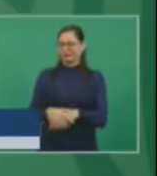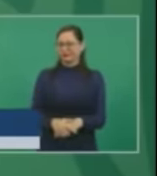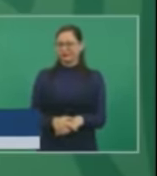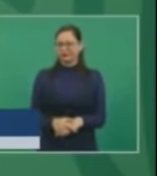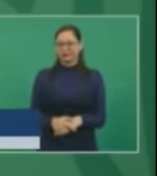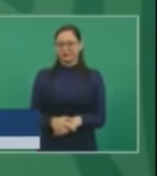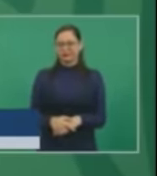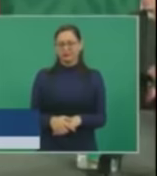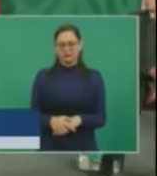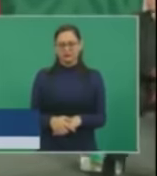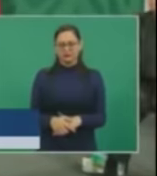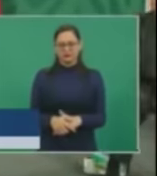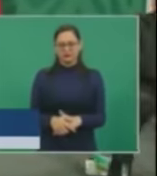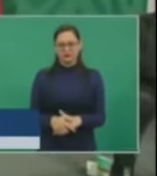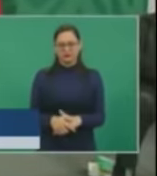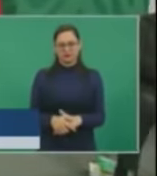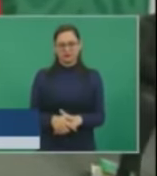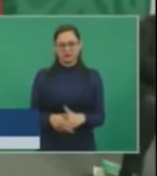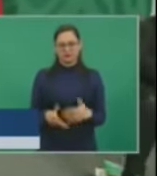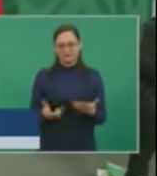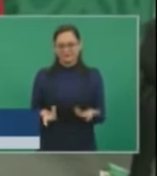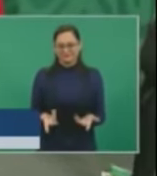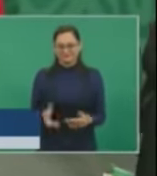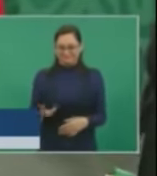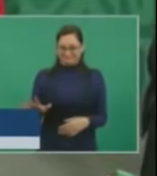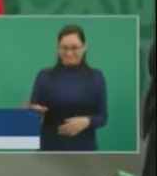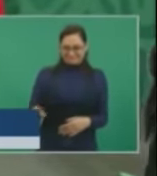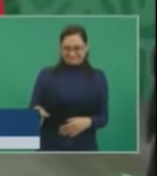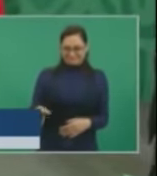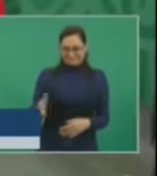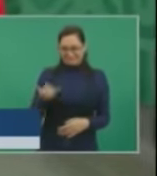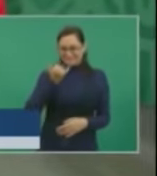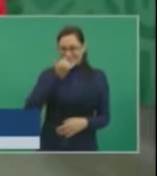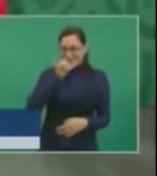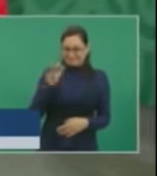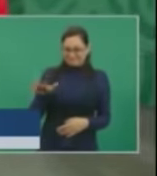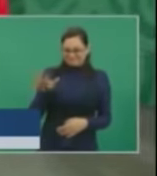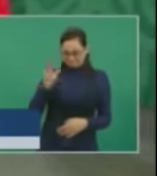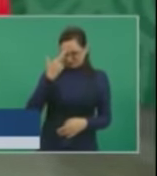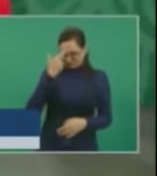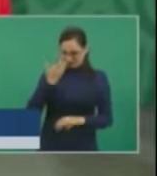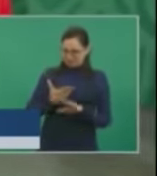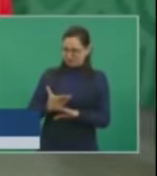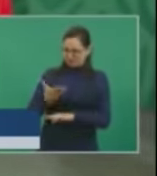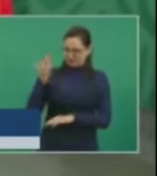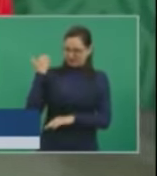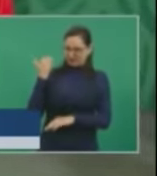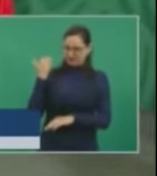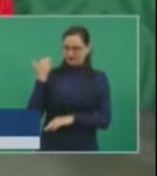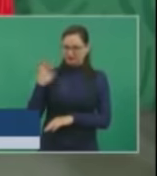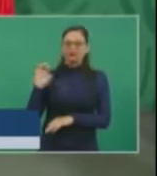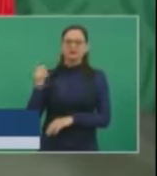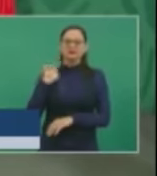bueno, Julio Scherer puede ser o no ministro de la candidato a ministro de la Suprema Corte, y eso dependía si lo considerabas o no secretario de Estado. Entonces,